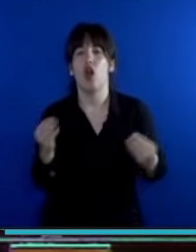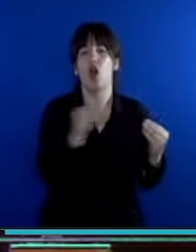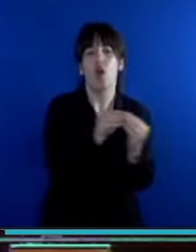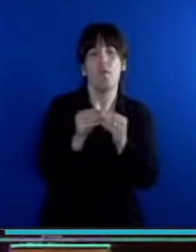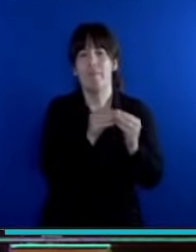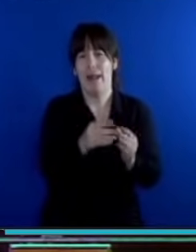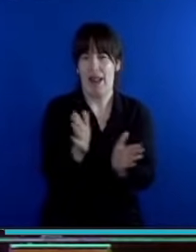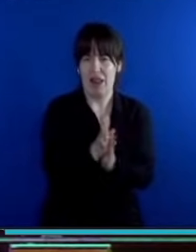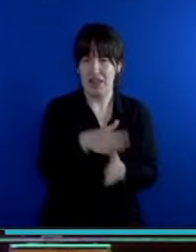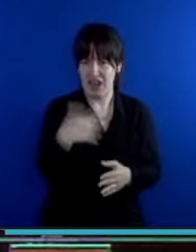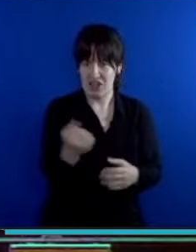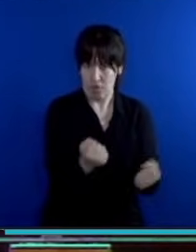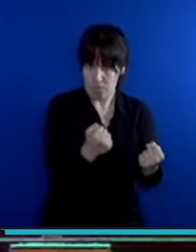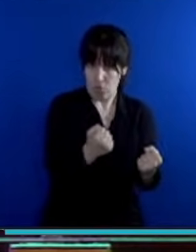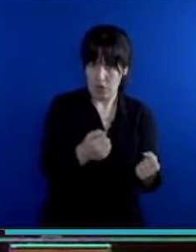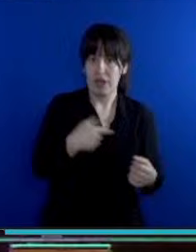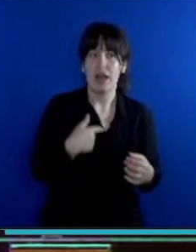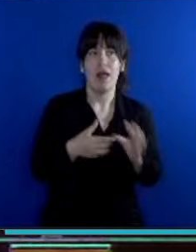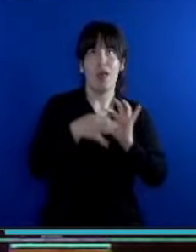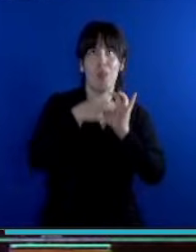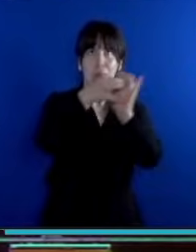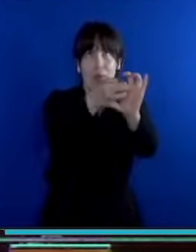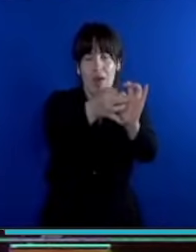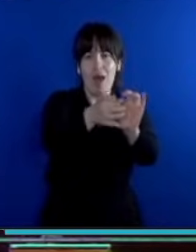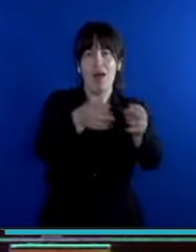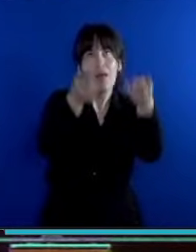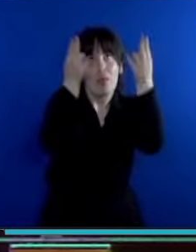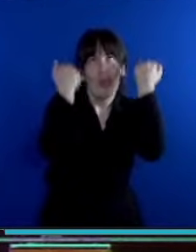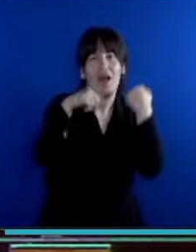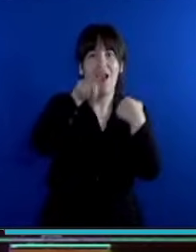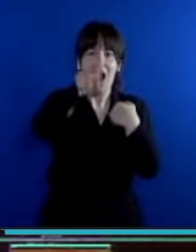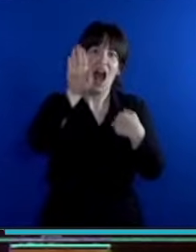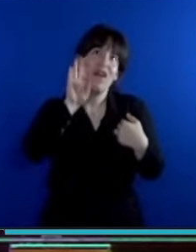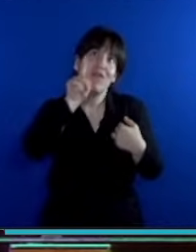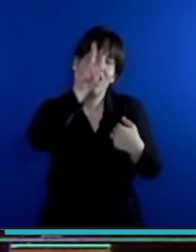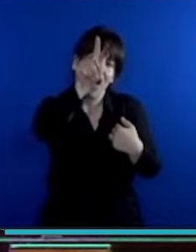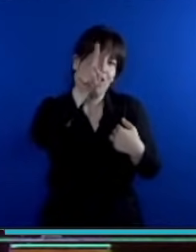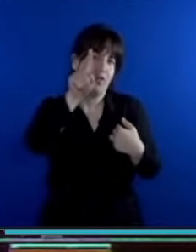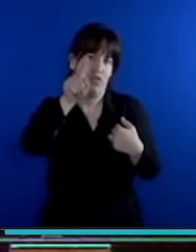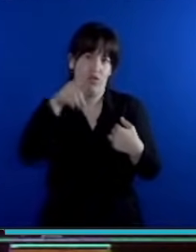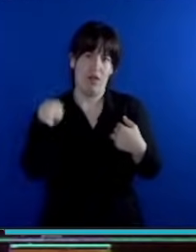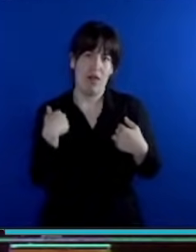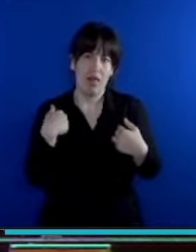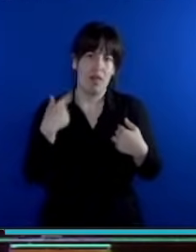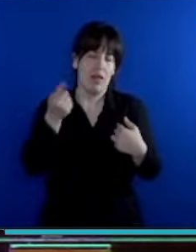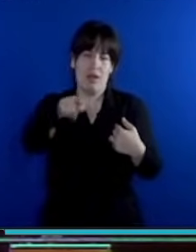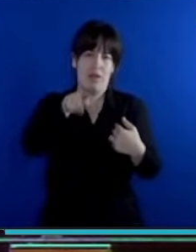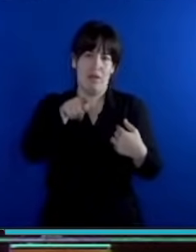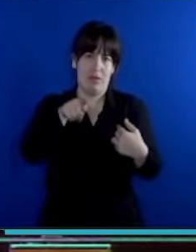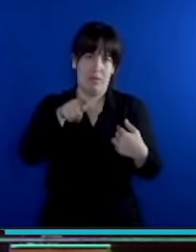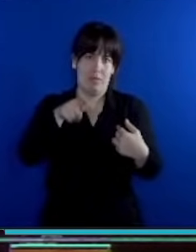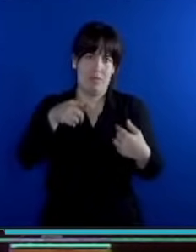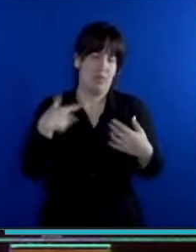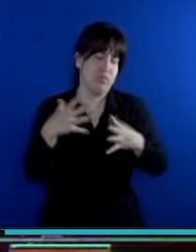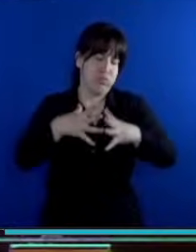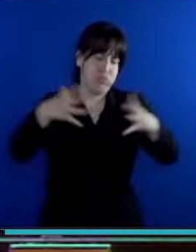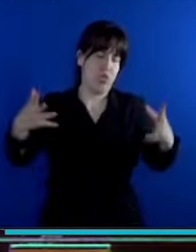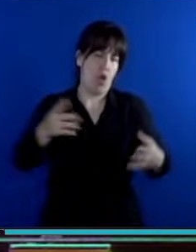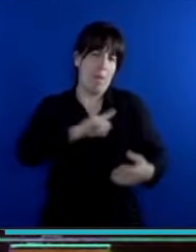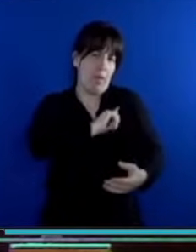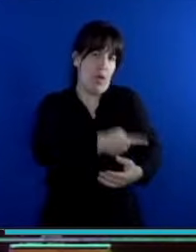ultraderecha a los Estados Unidos, a la potencia imperialista más grande de todo el